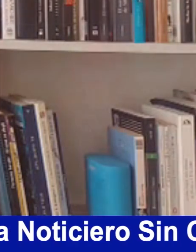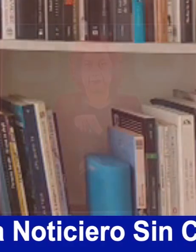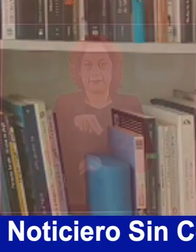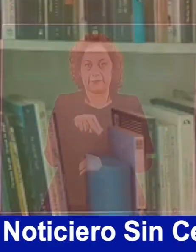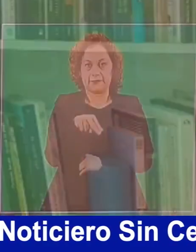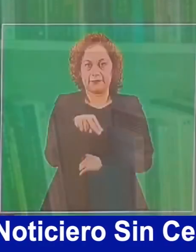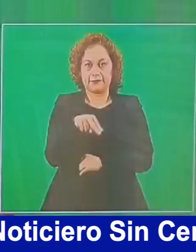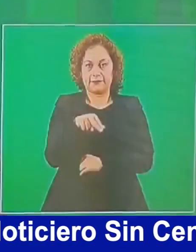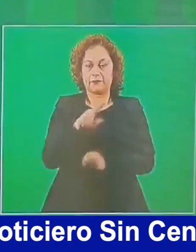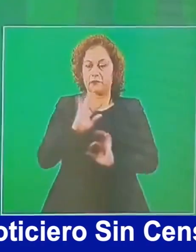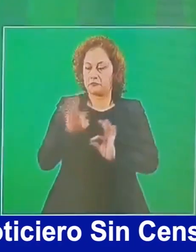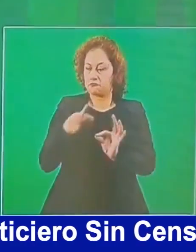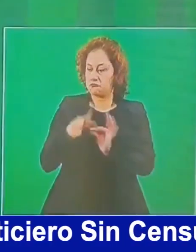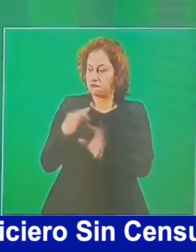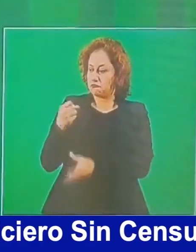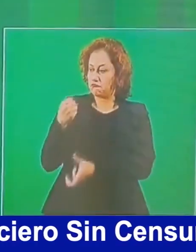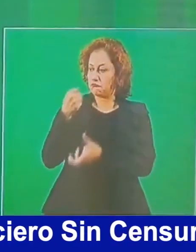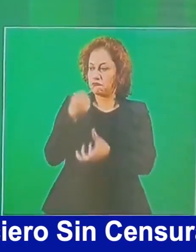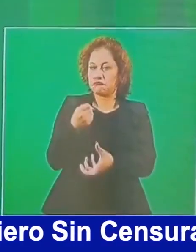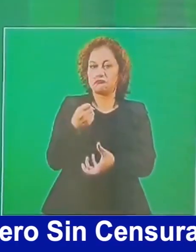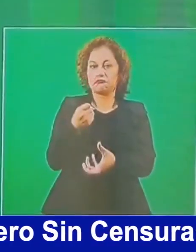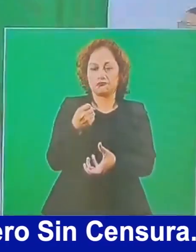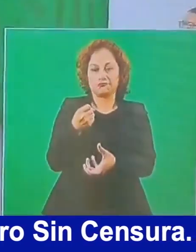Obrador. Sí,